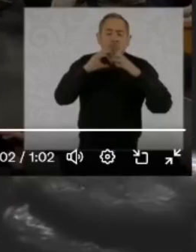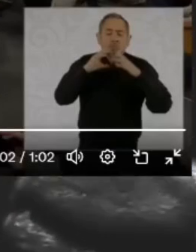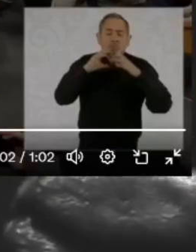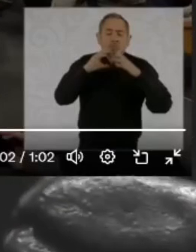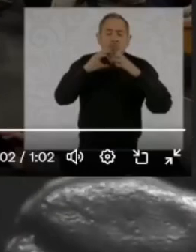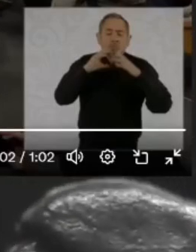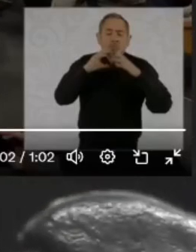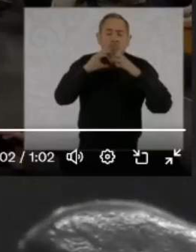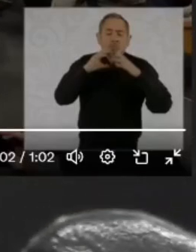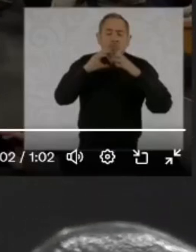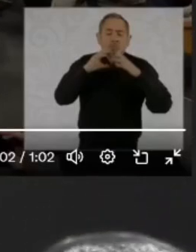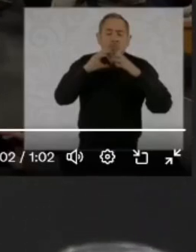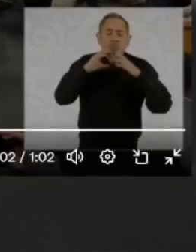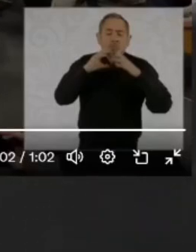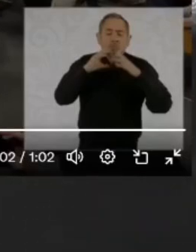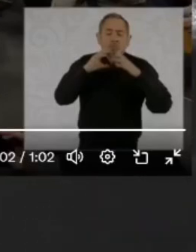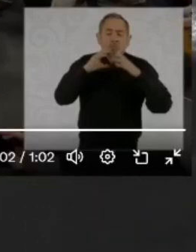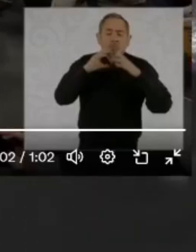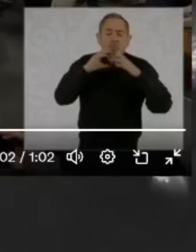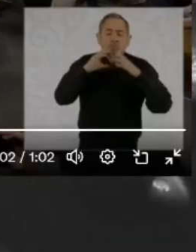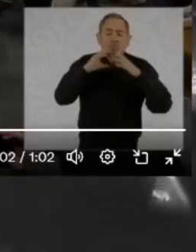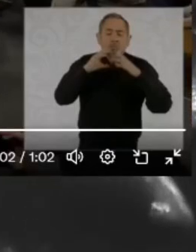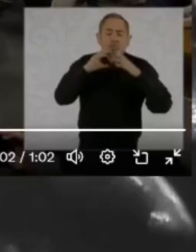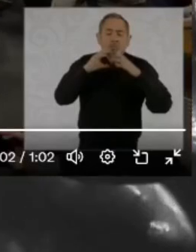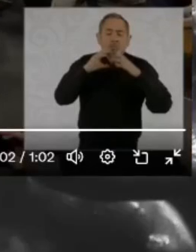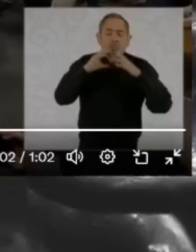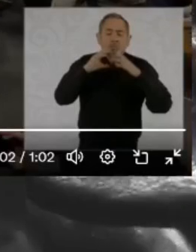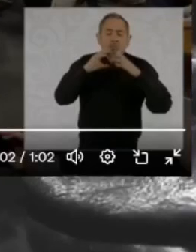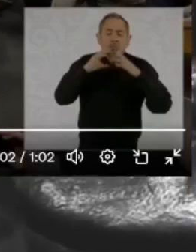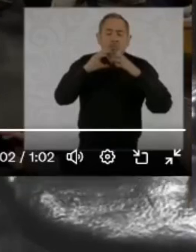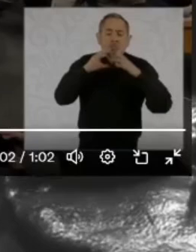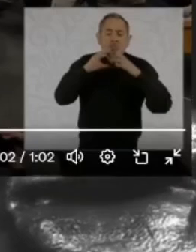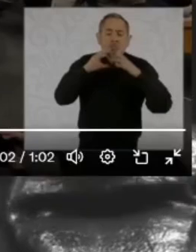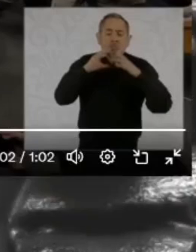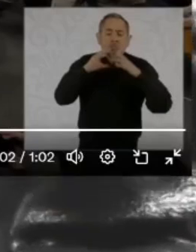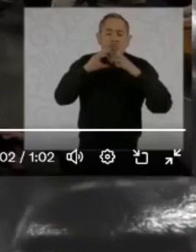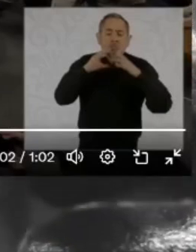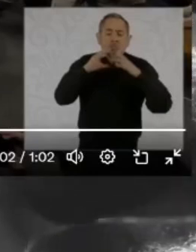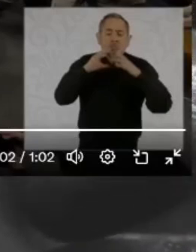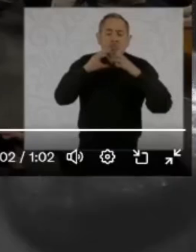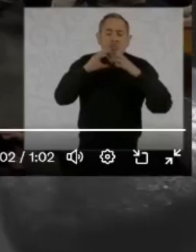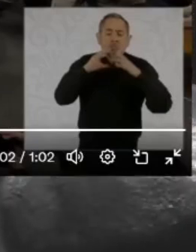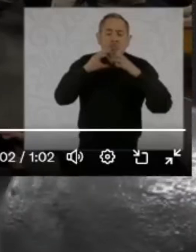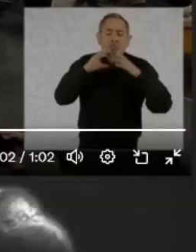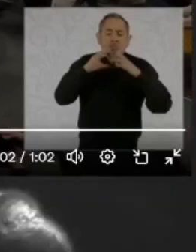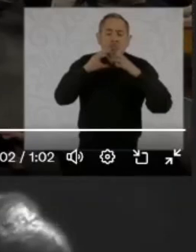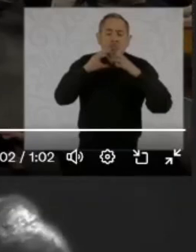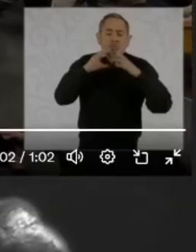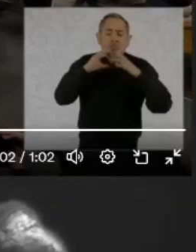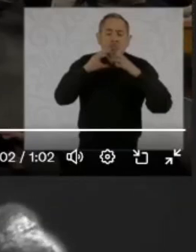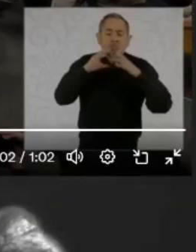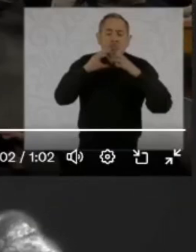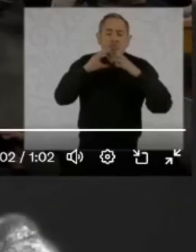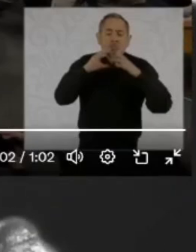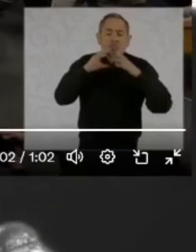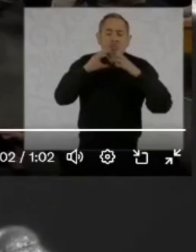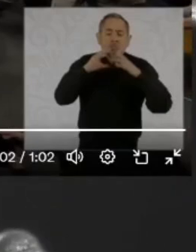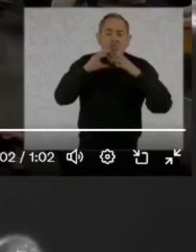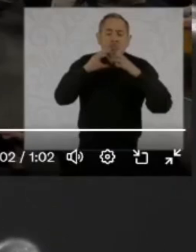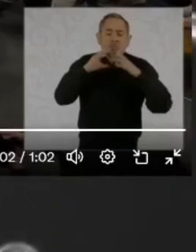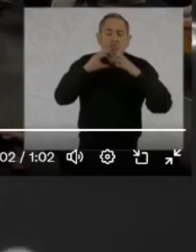Jusco, y es muy bonito quien pueda conocer hacia por allá. Es más, hay una salida ahí de Tlalpan que va